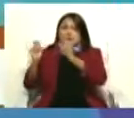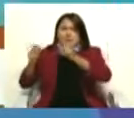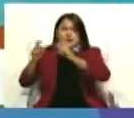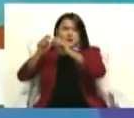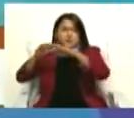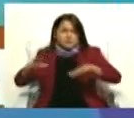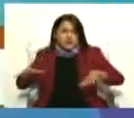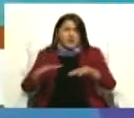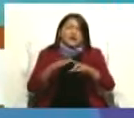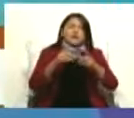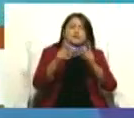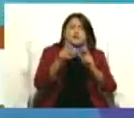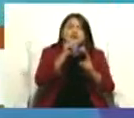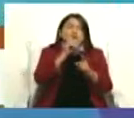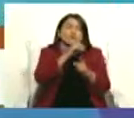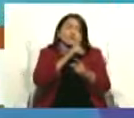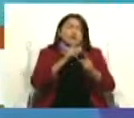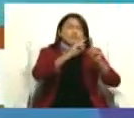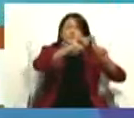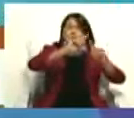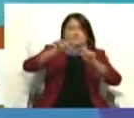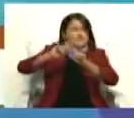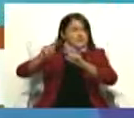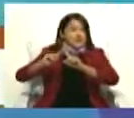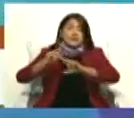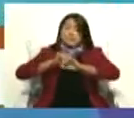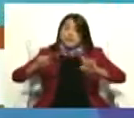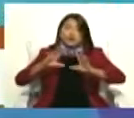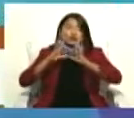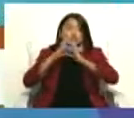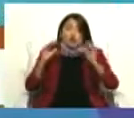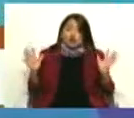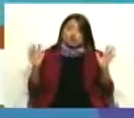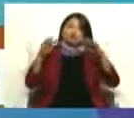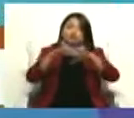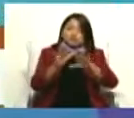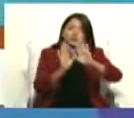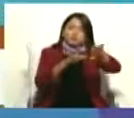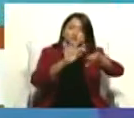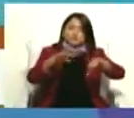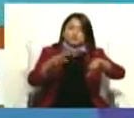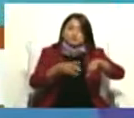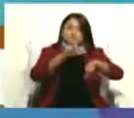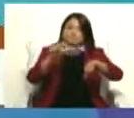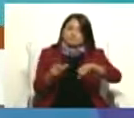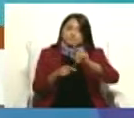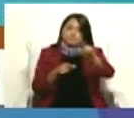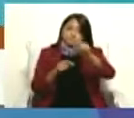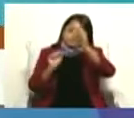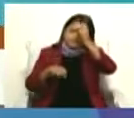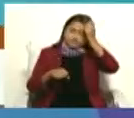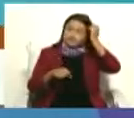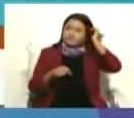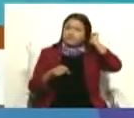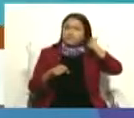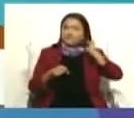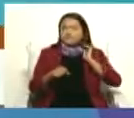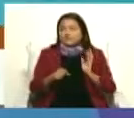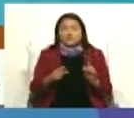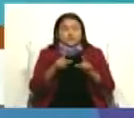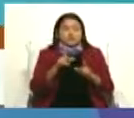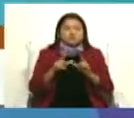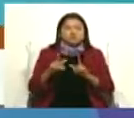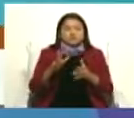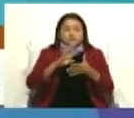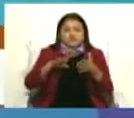diferentes nombres y han tenido también, así como el Comando Venezuela Toda, que agrupa diferentes fuerzas y movimientos sociales, su agenda de calle,